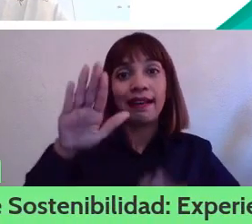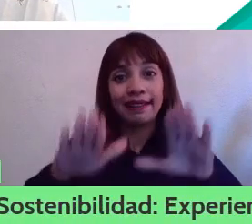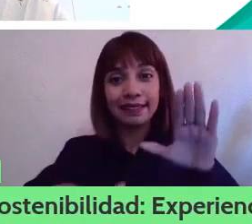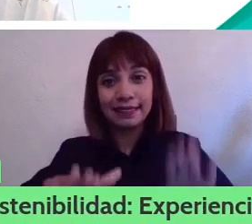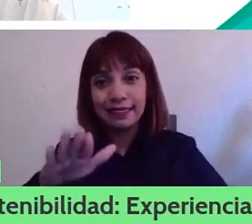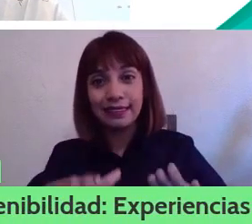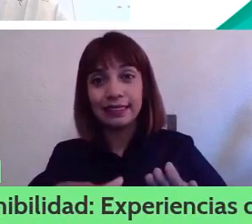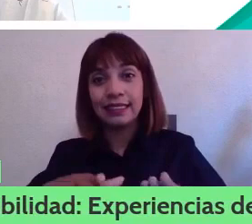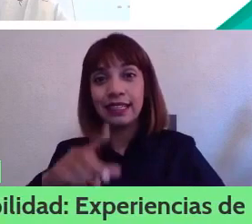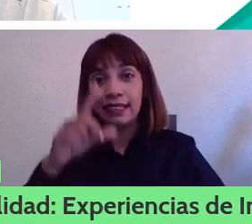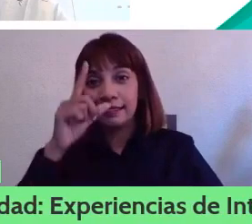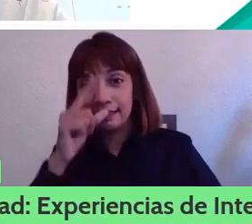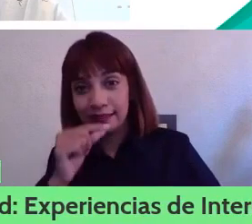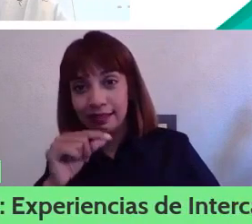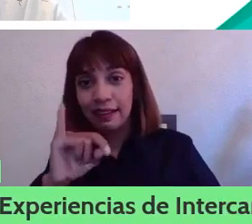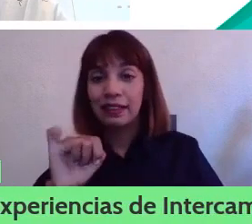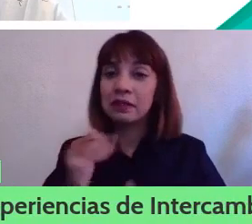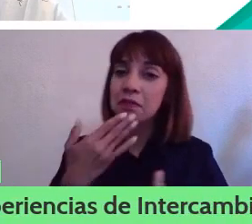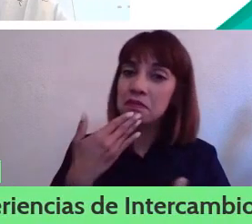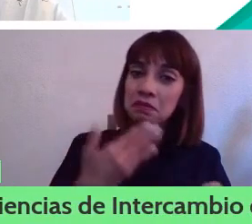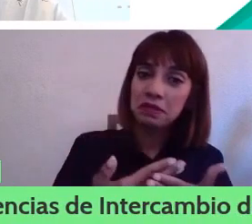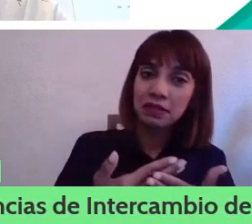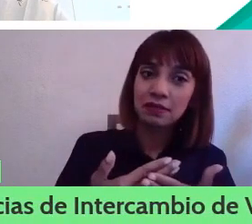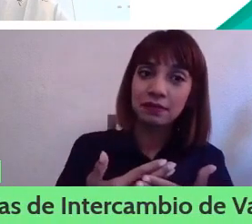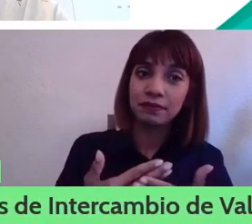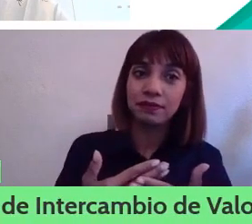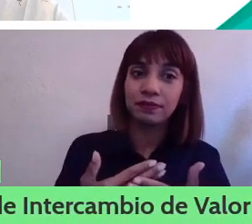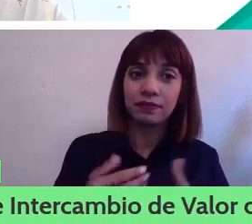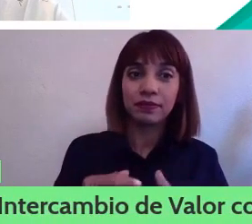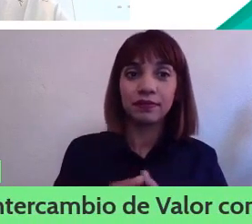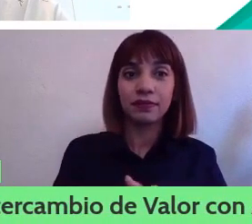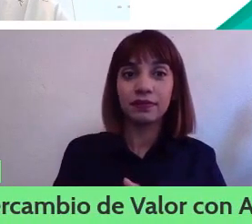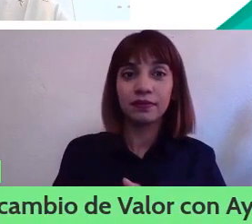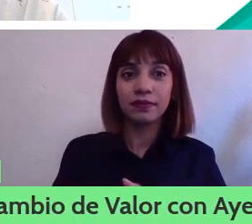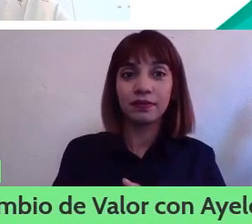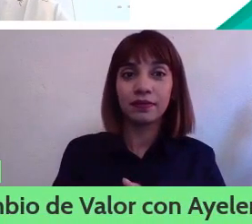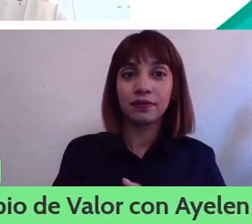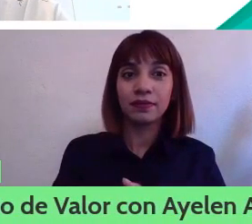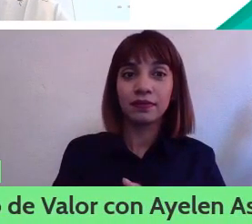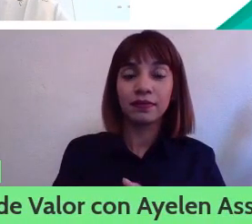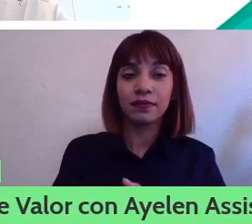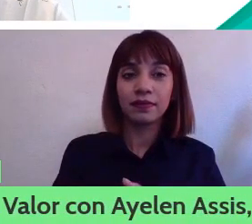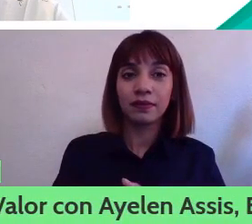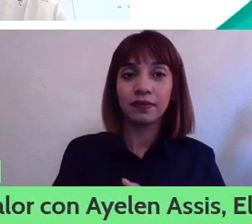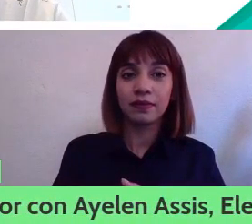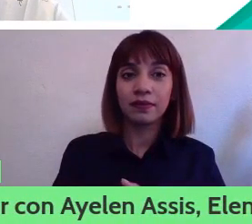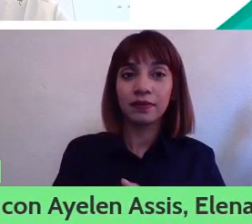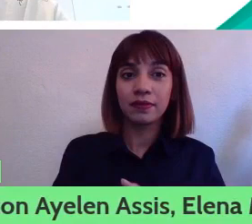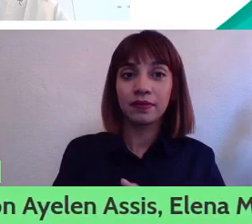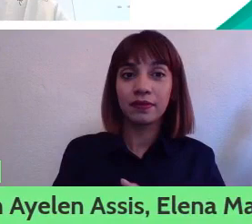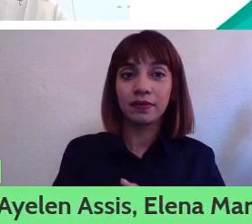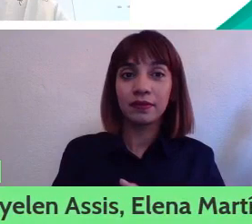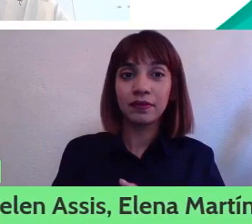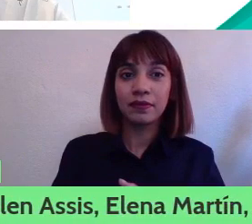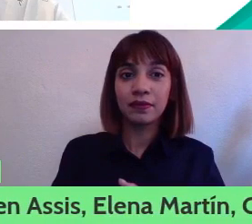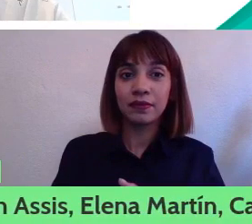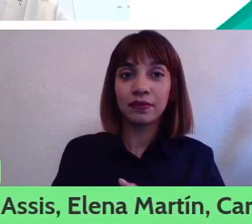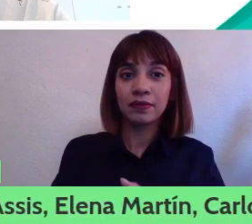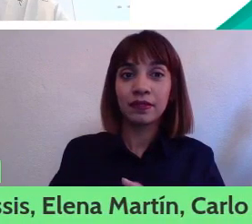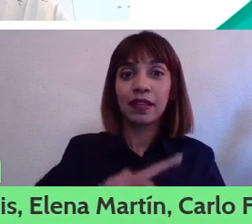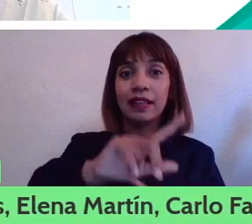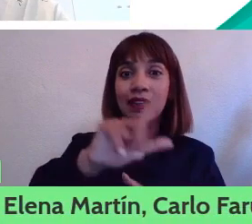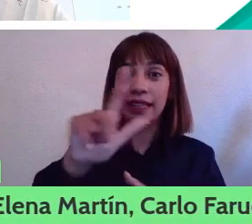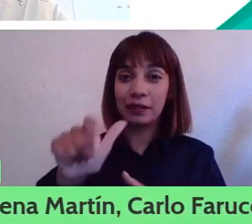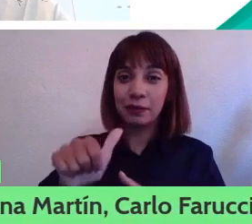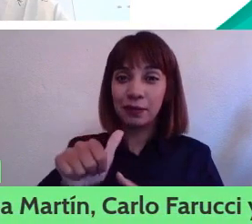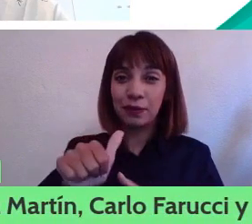otras vías que han sido más o menos exitosos, pero el que es constante desde entonces es el de pago por publicación